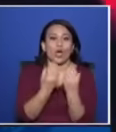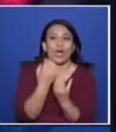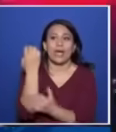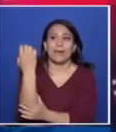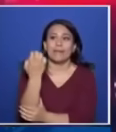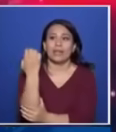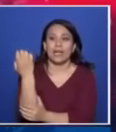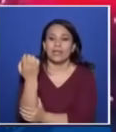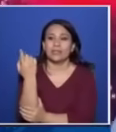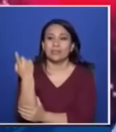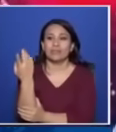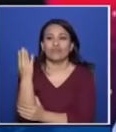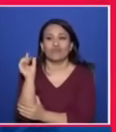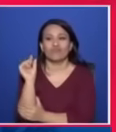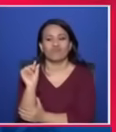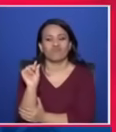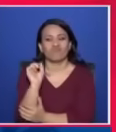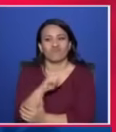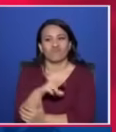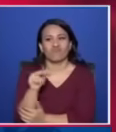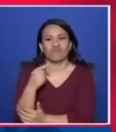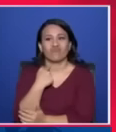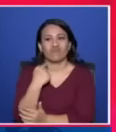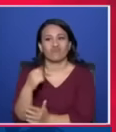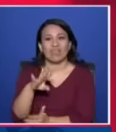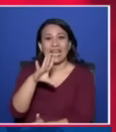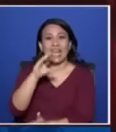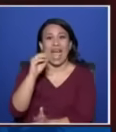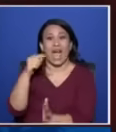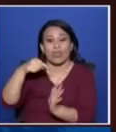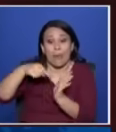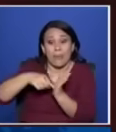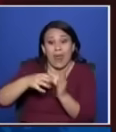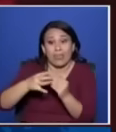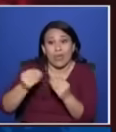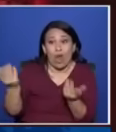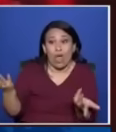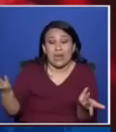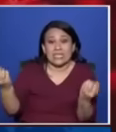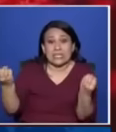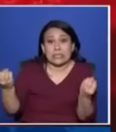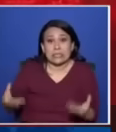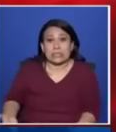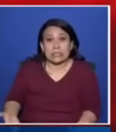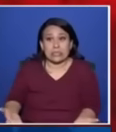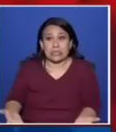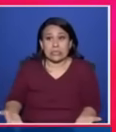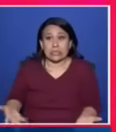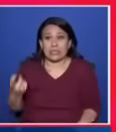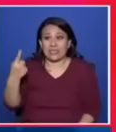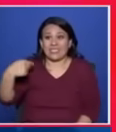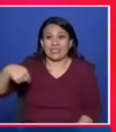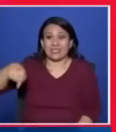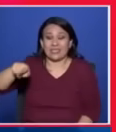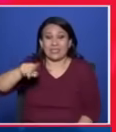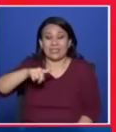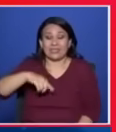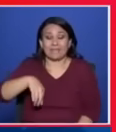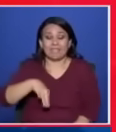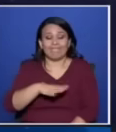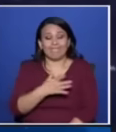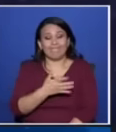las expectativas son bajas. En el caso de que esta presentación no se dé, las pérdidas ascenderían a 500 mil